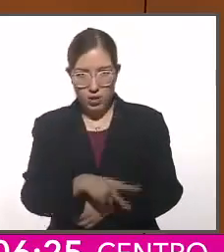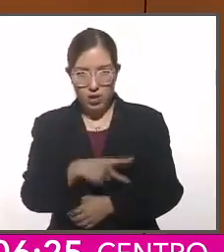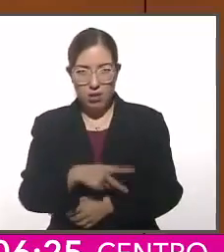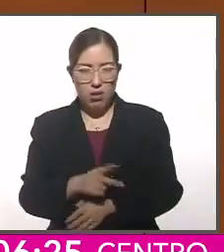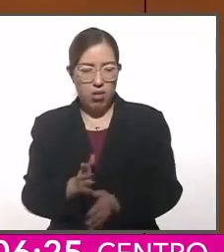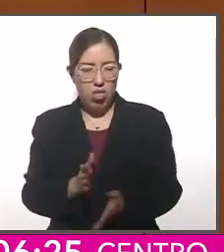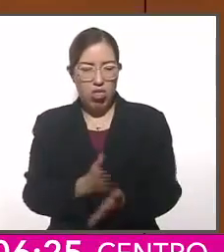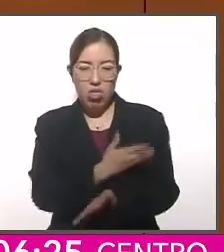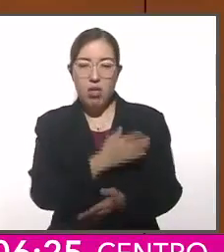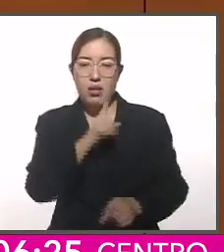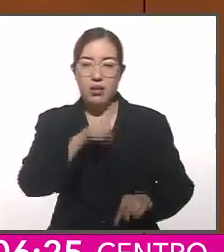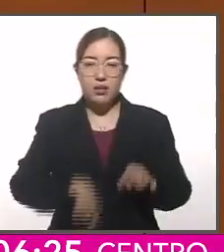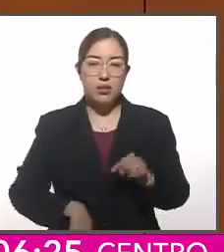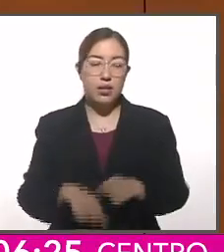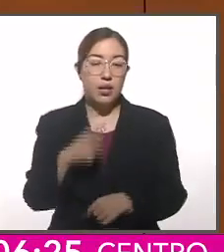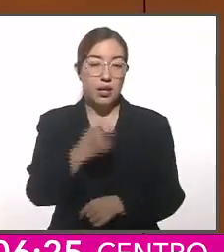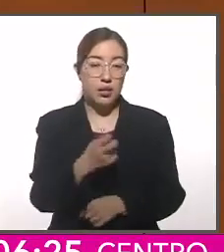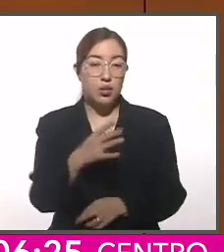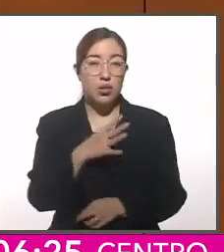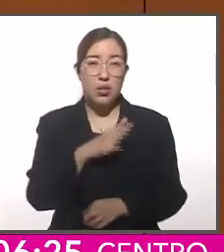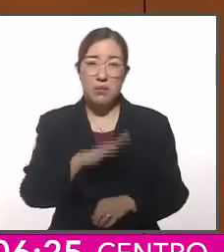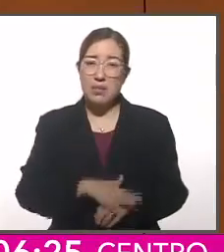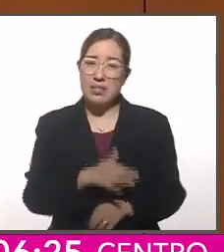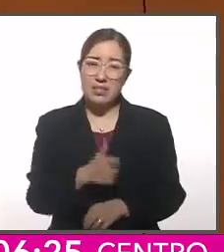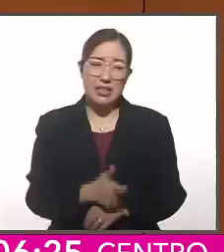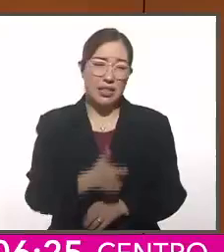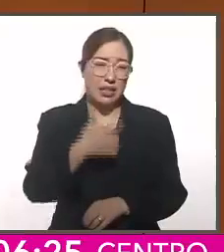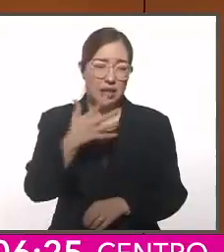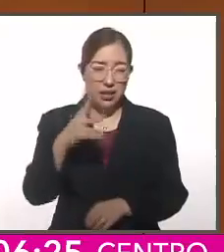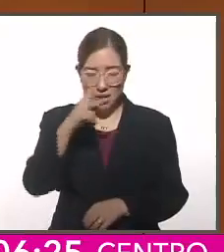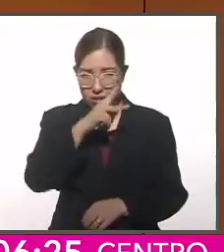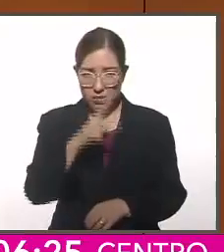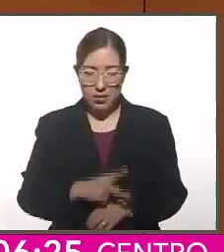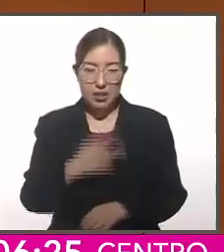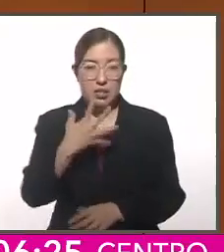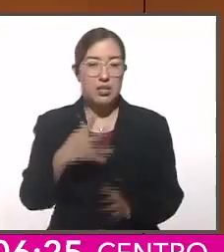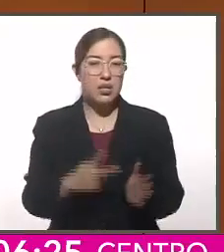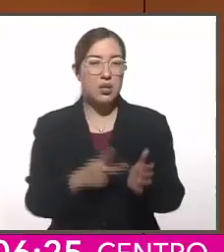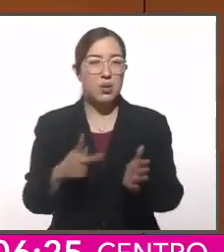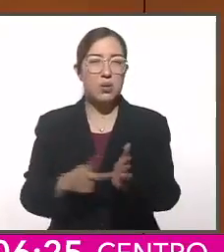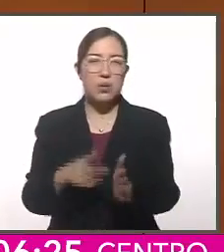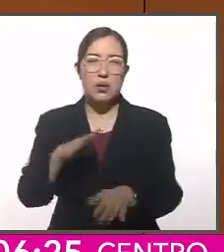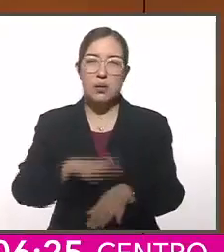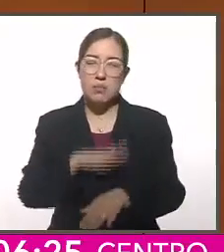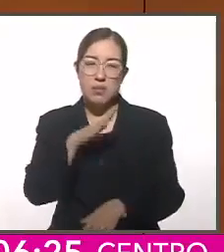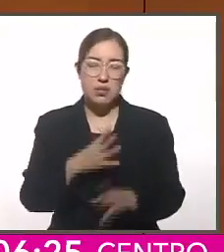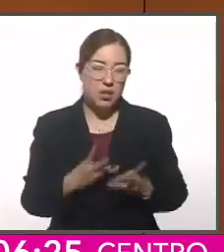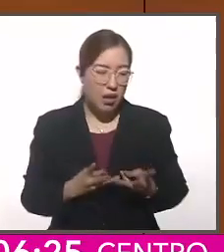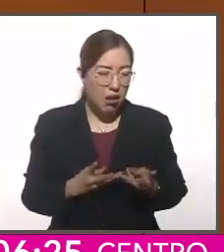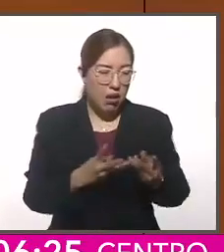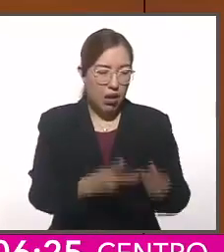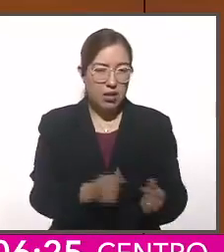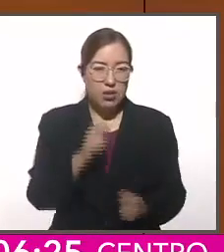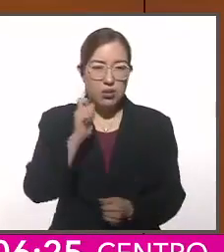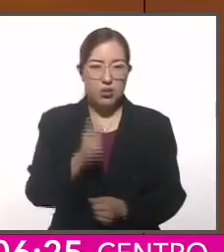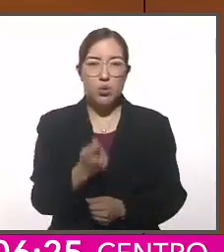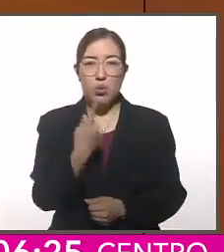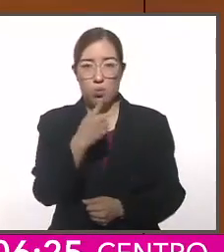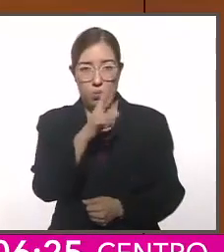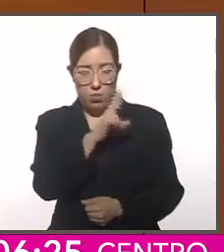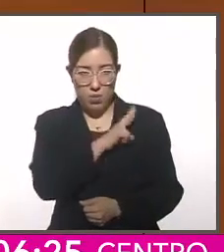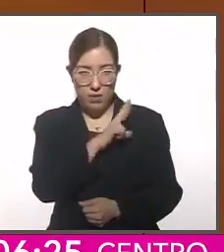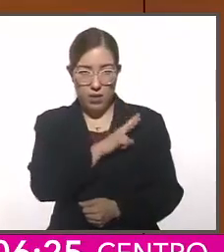tiene los costos más altos, hasta 5 veces el costo de un generador